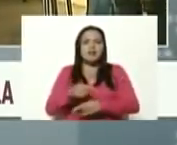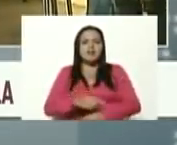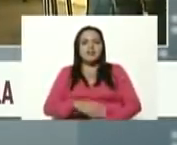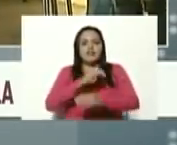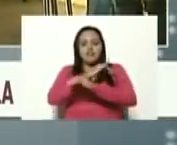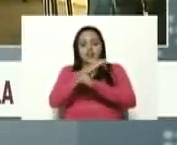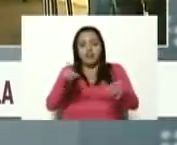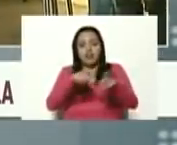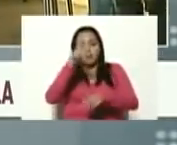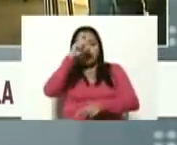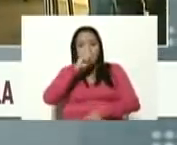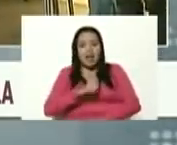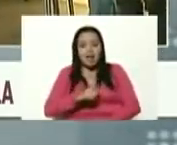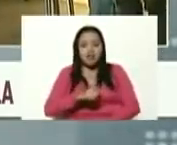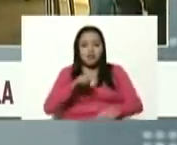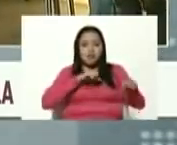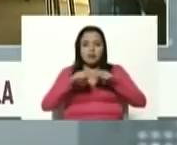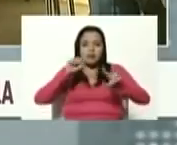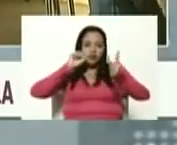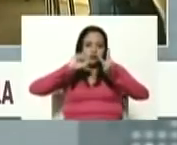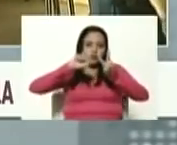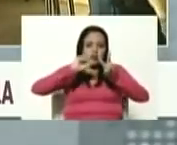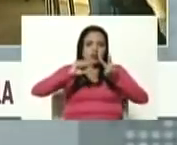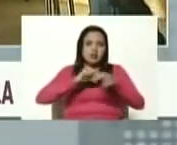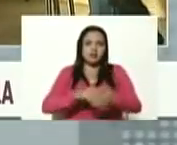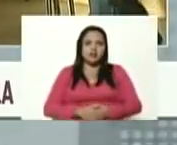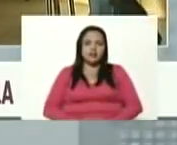Somos Venezuela. Adelante, presidente.